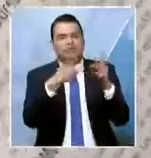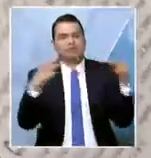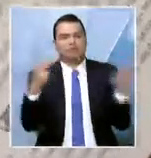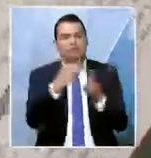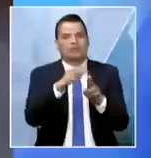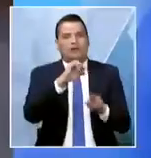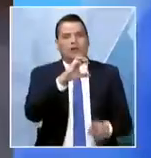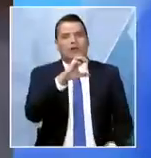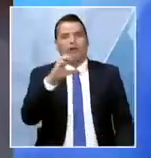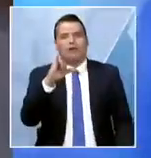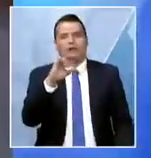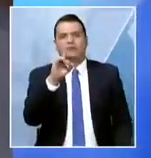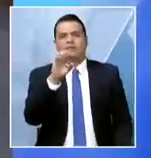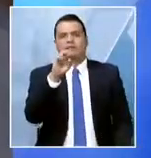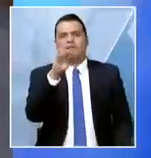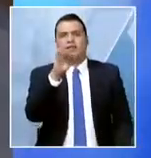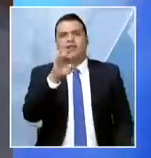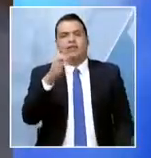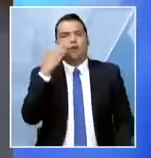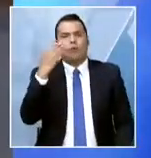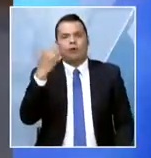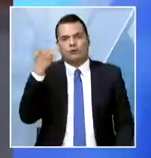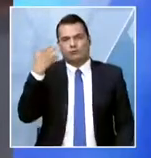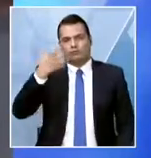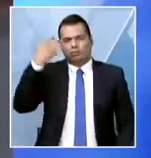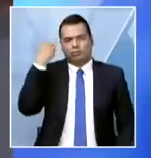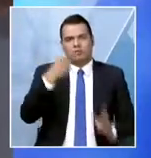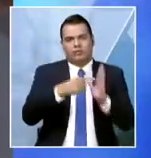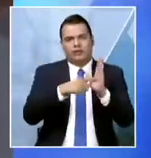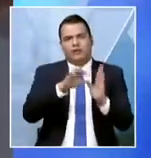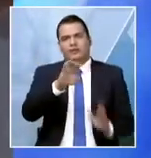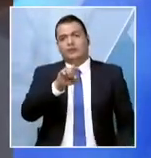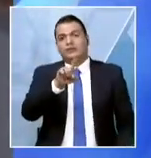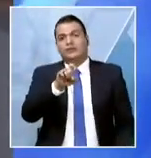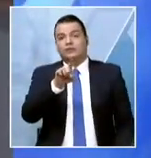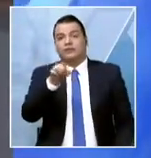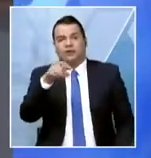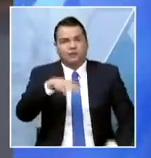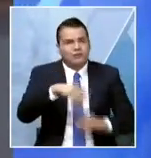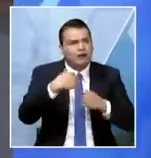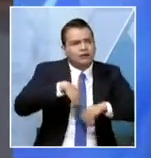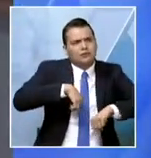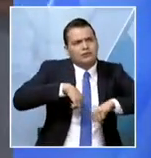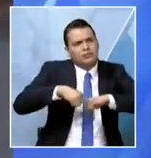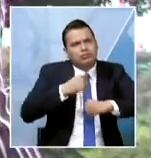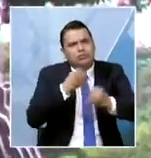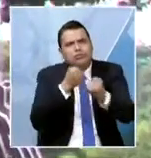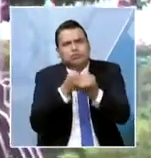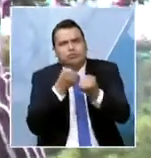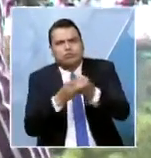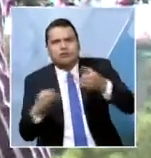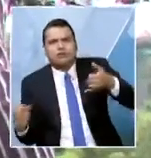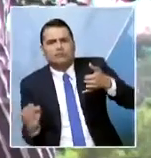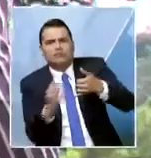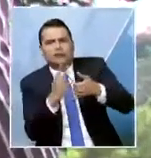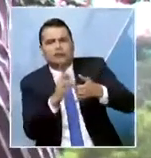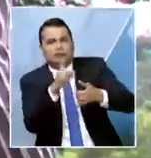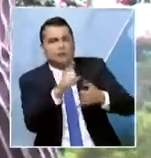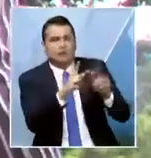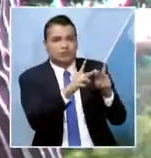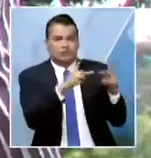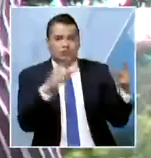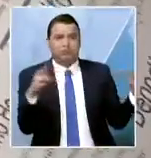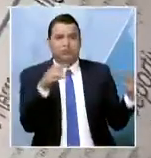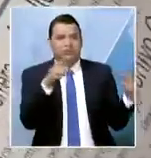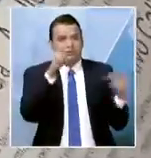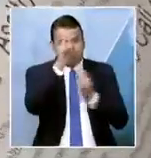que con su carácter y su formación académica siempre estuvo presto a aportar para el desarrollo de la región desde el diario occidente planean un